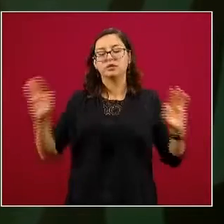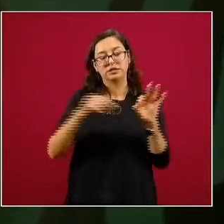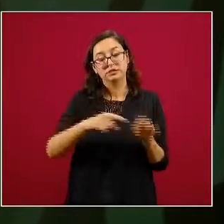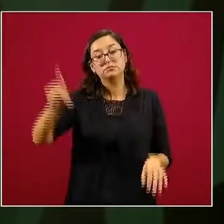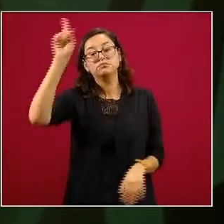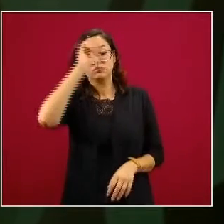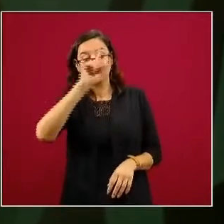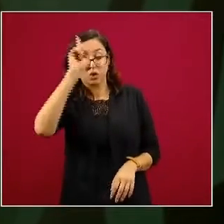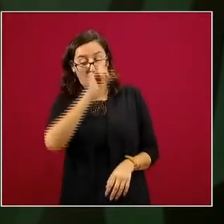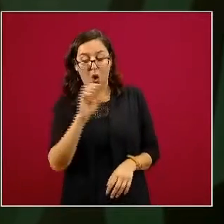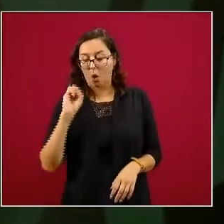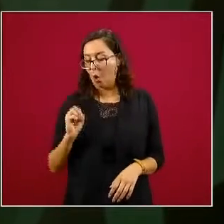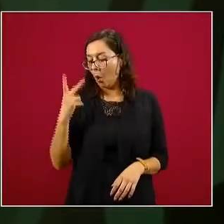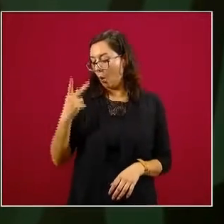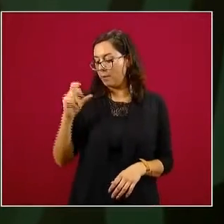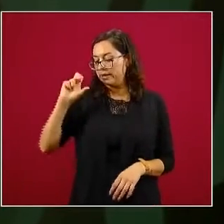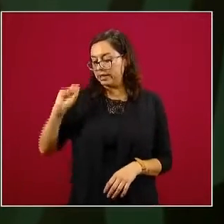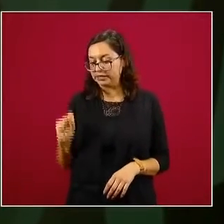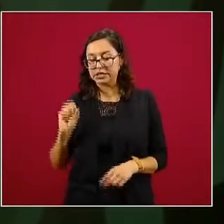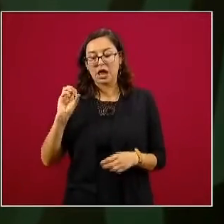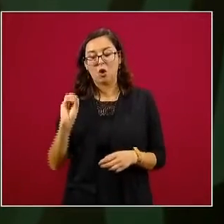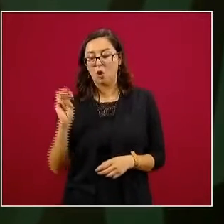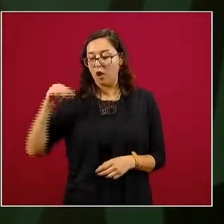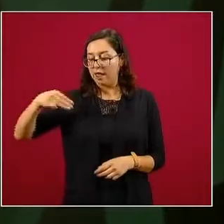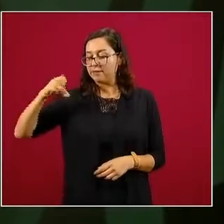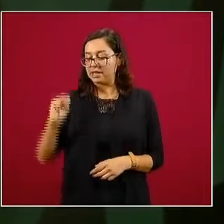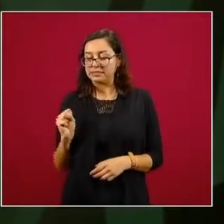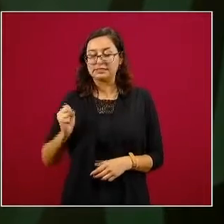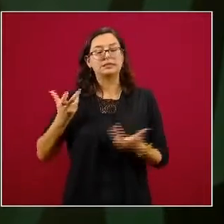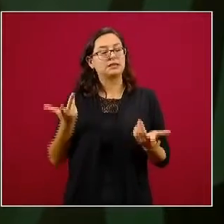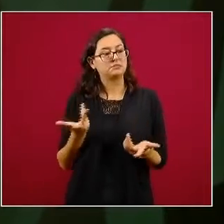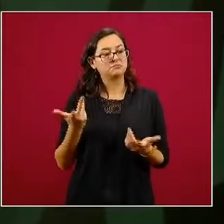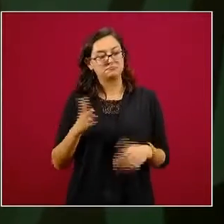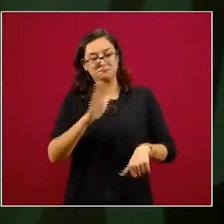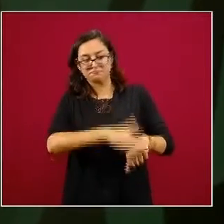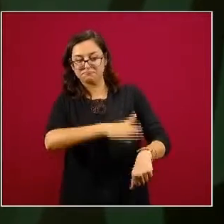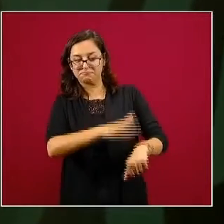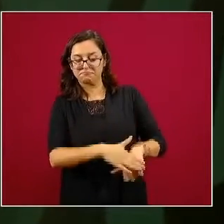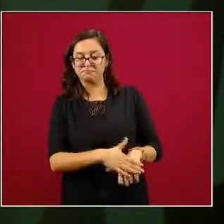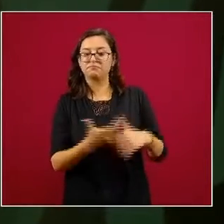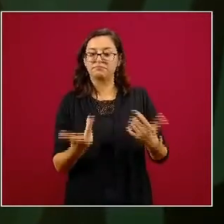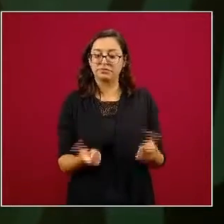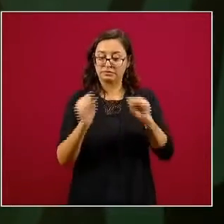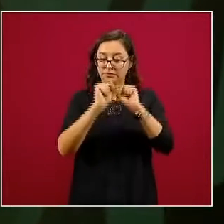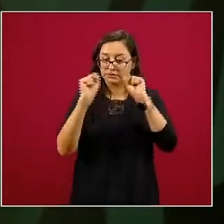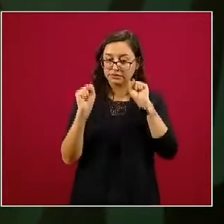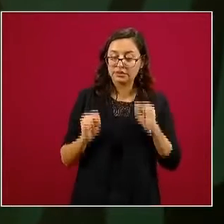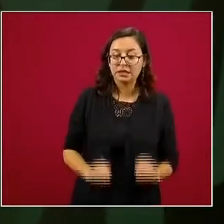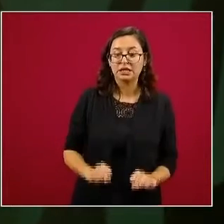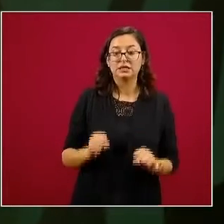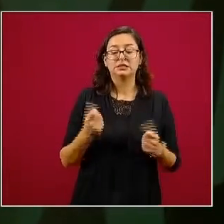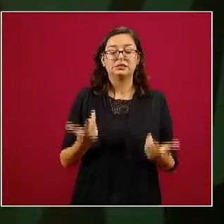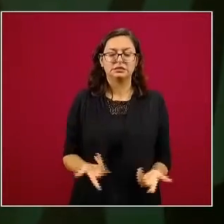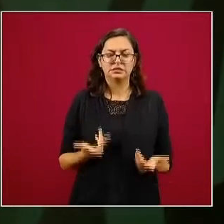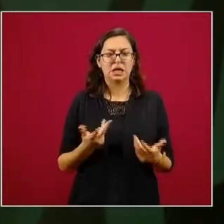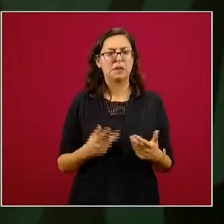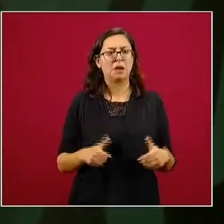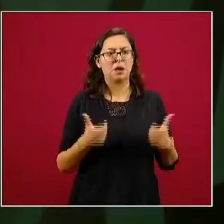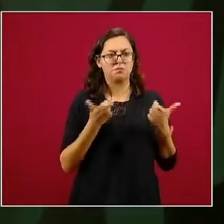demás autoridades que acompañan esta iniciativa, no solo hoy día, sino que desde que se lanzó hace un par de semanas ya en